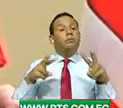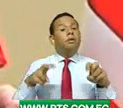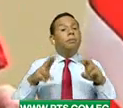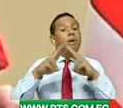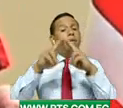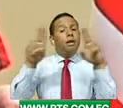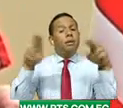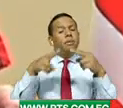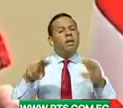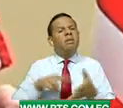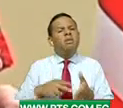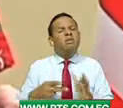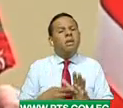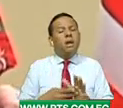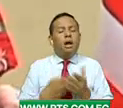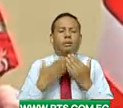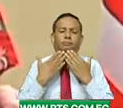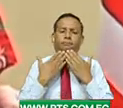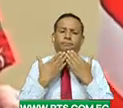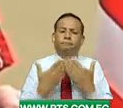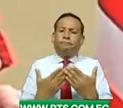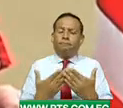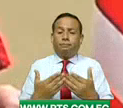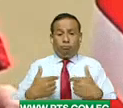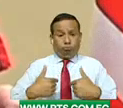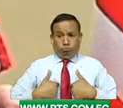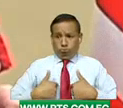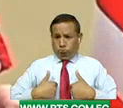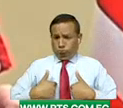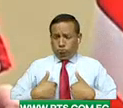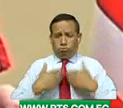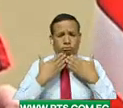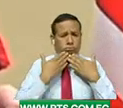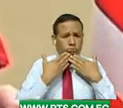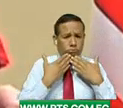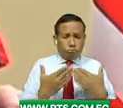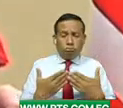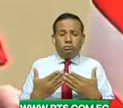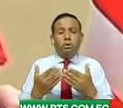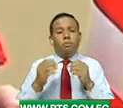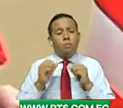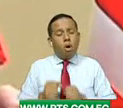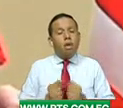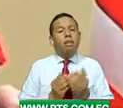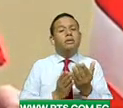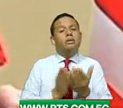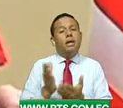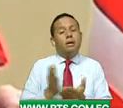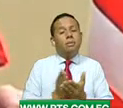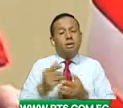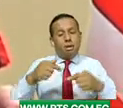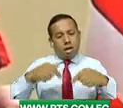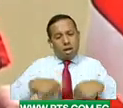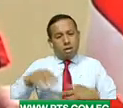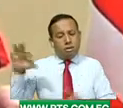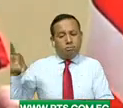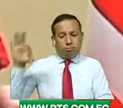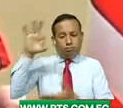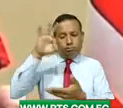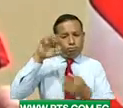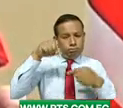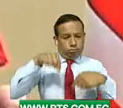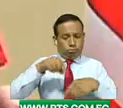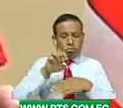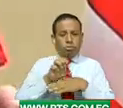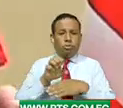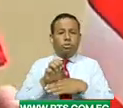representa gratitud. Estoy muy agradecido de poder servir a mi país como el cónsul general aquí en